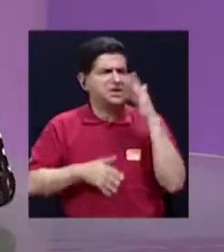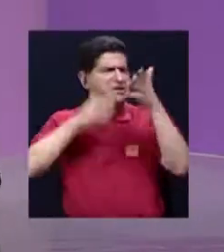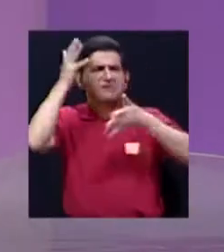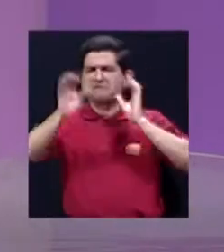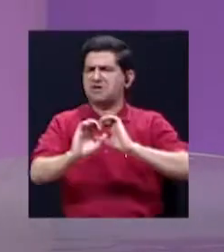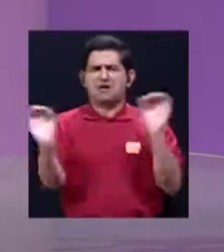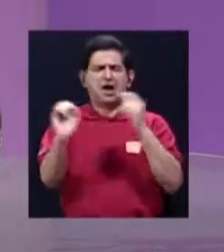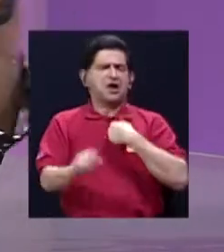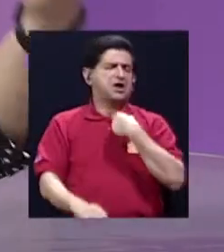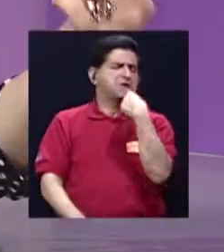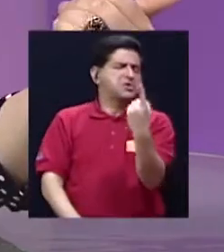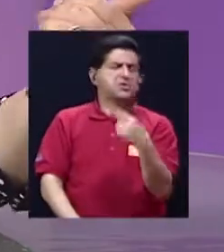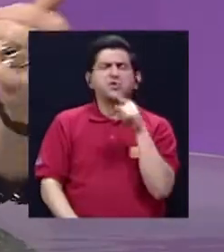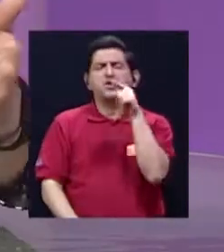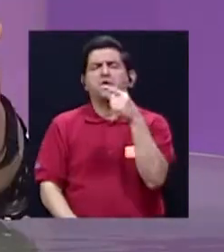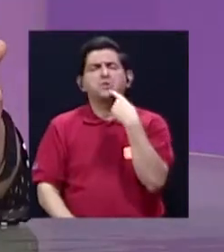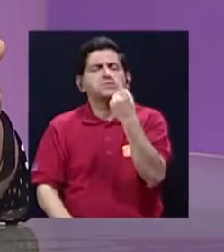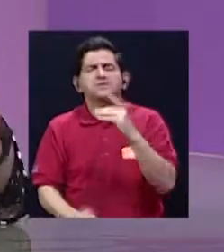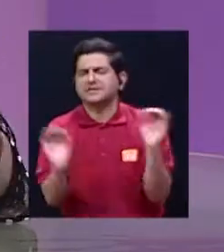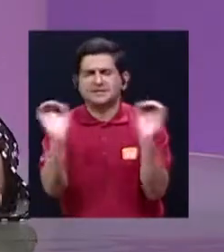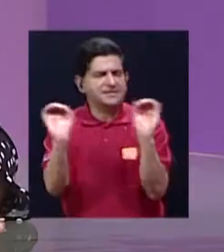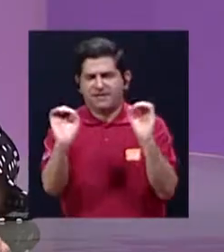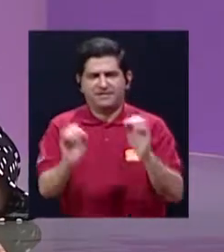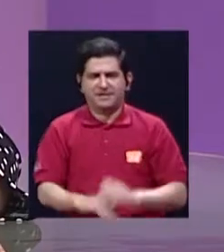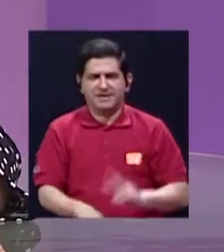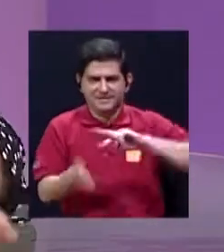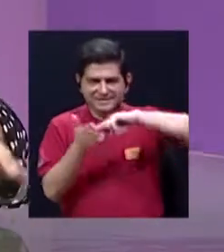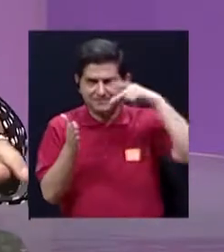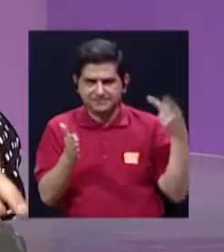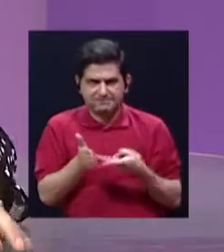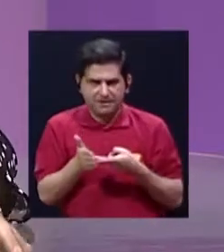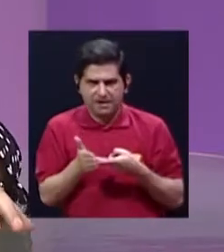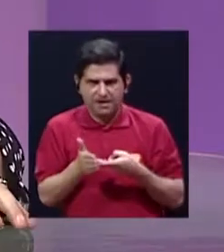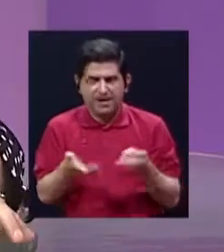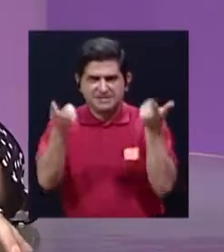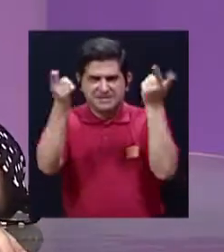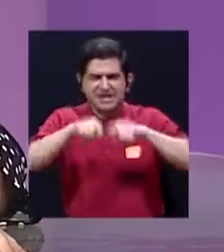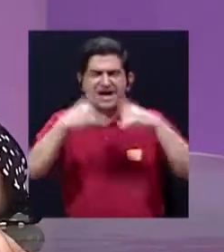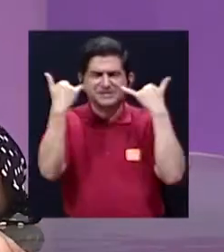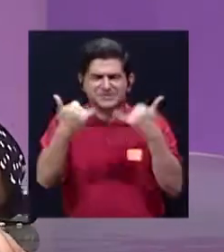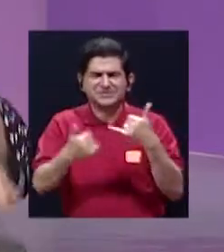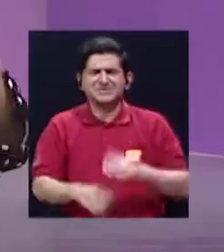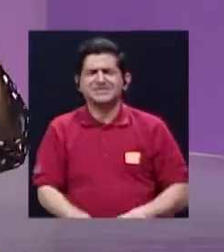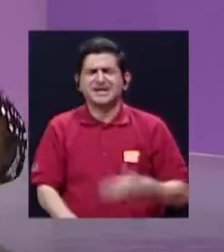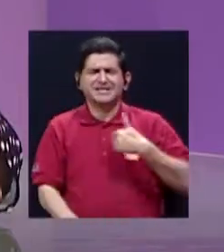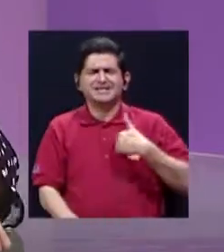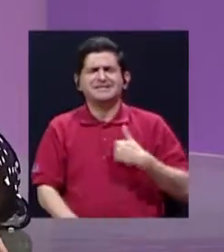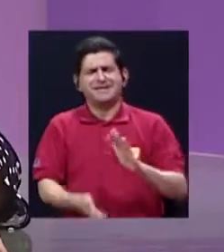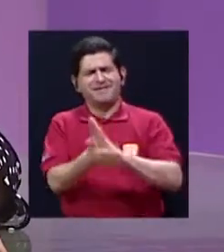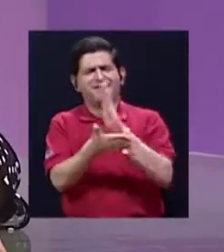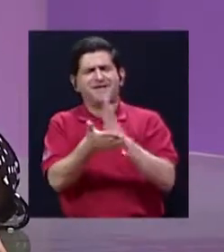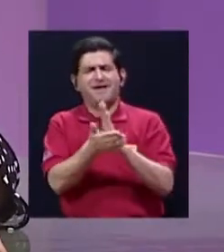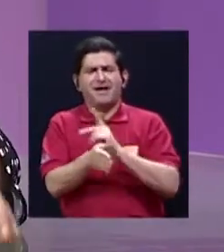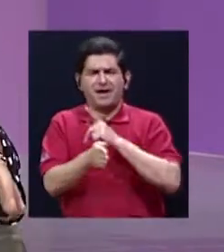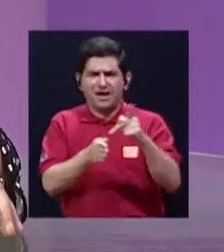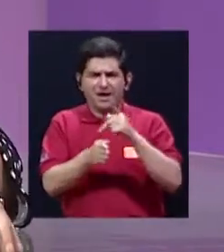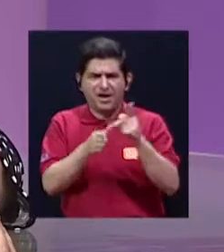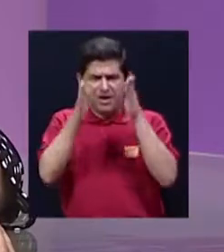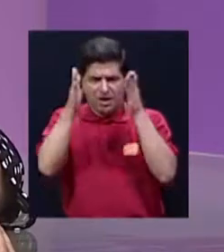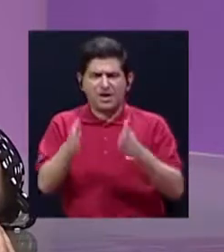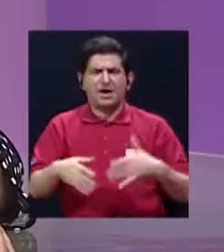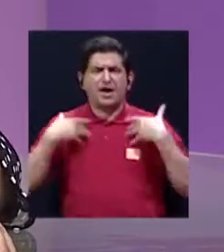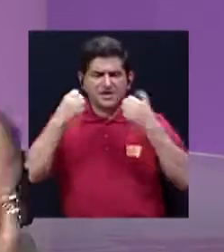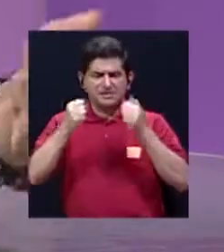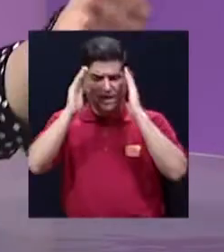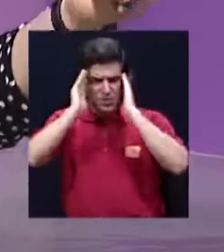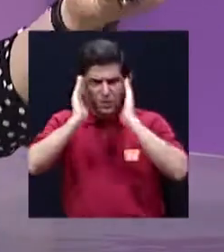nada de que yo dije o que usted dijo. No, estamos hablando de casos documentados, de profesionales en salud que las